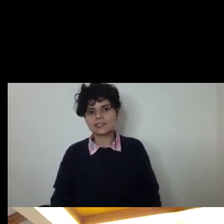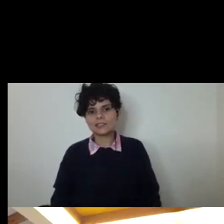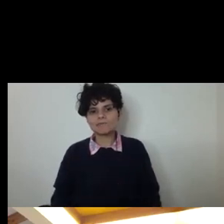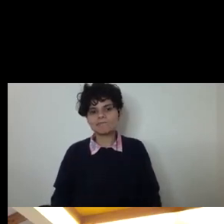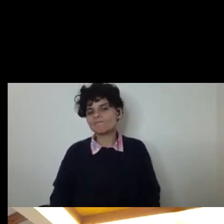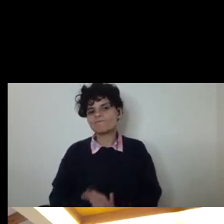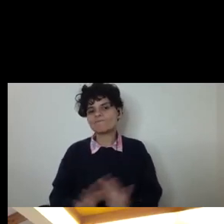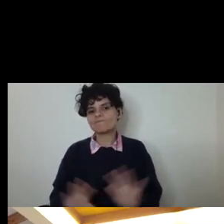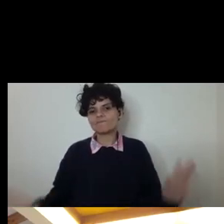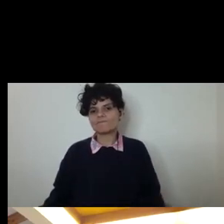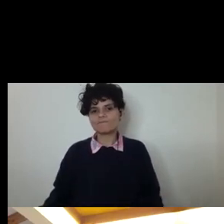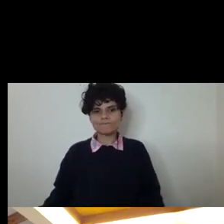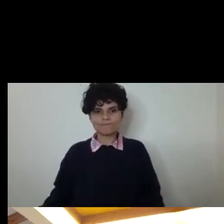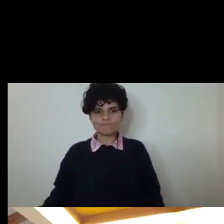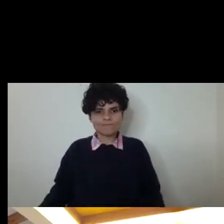Bueno.